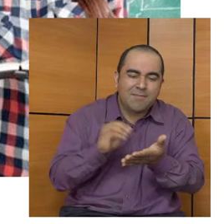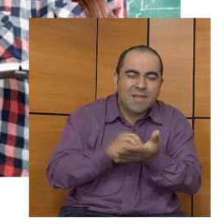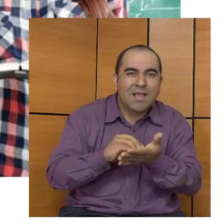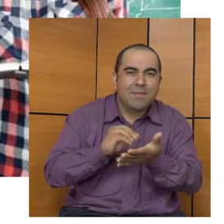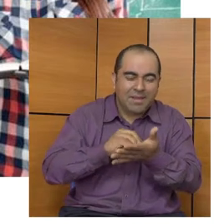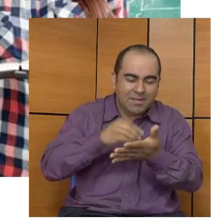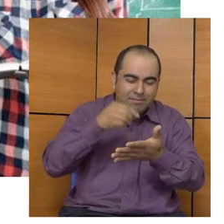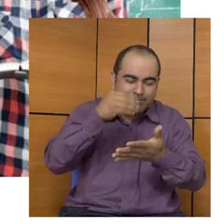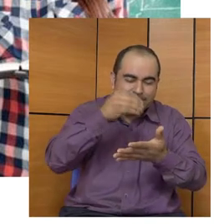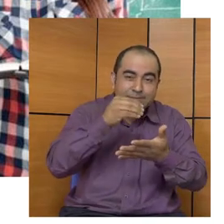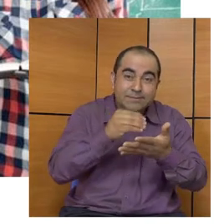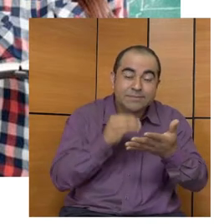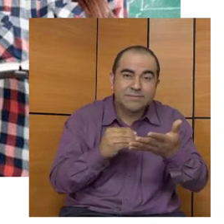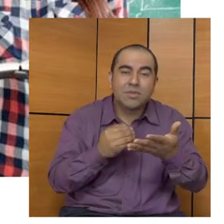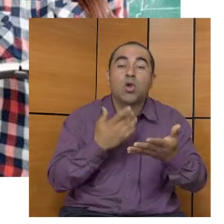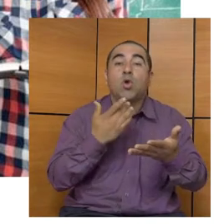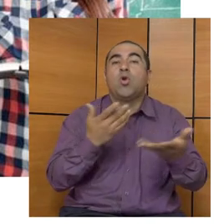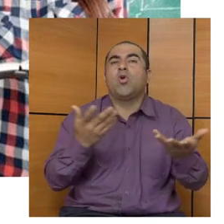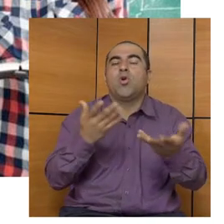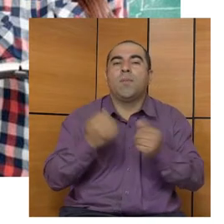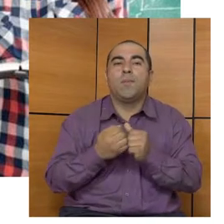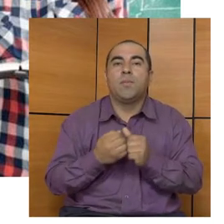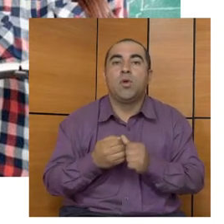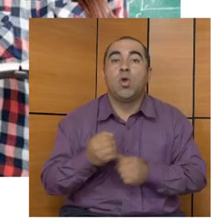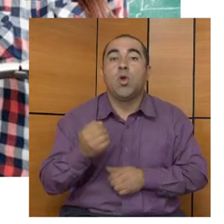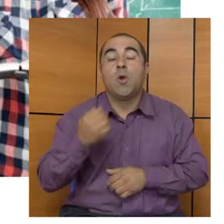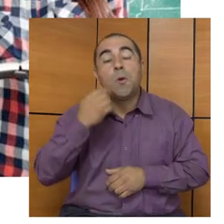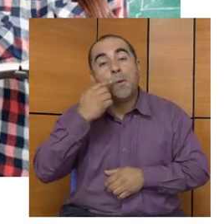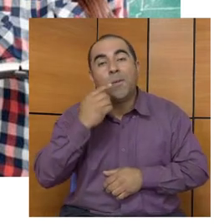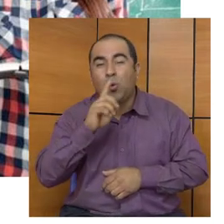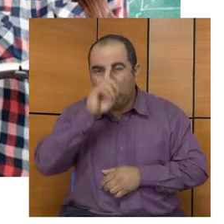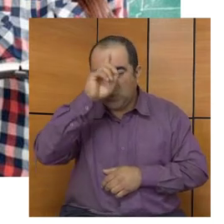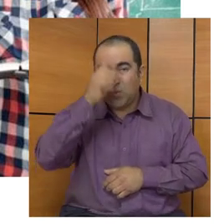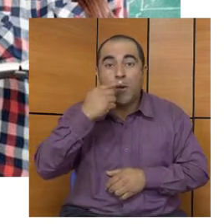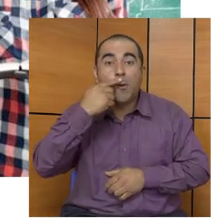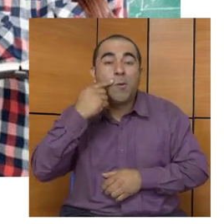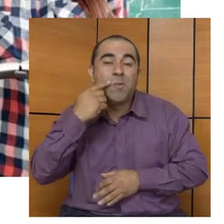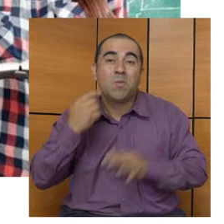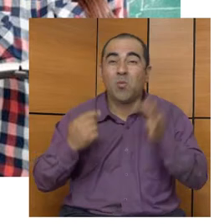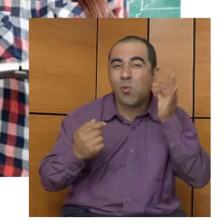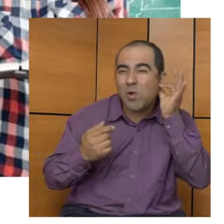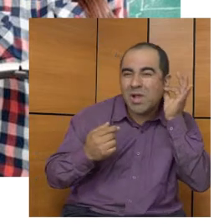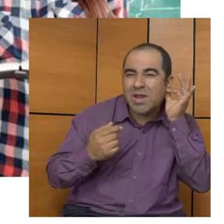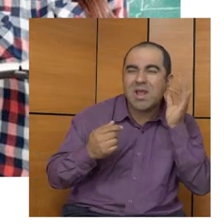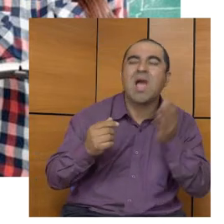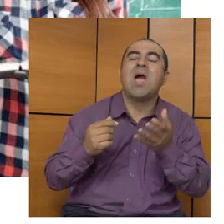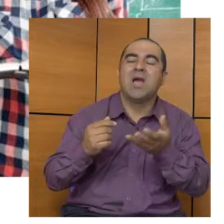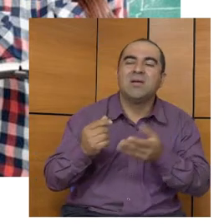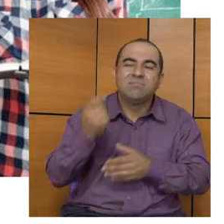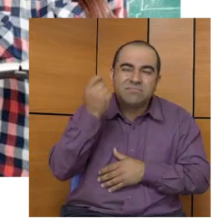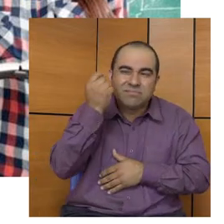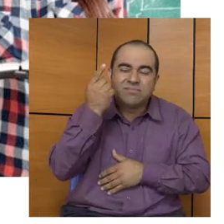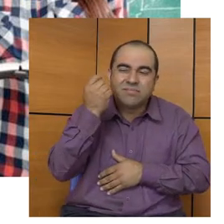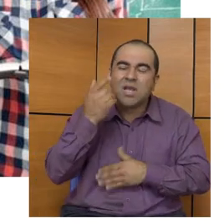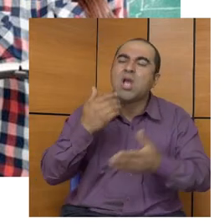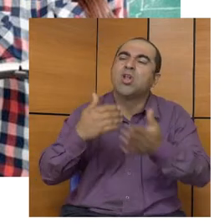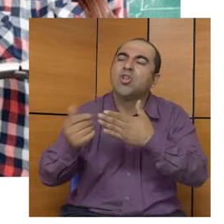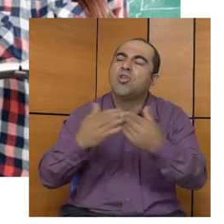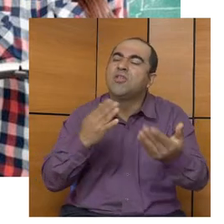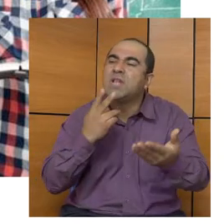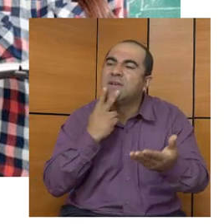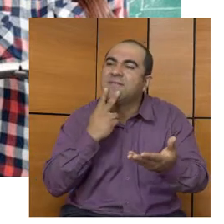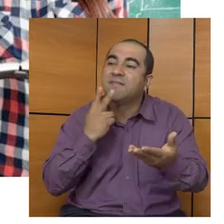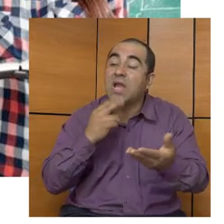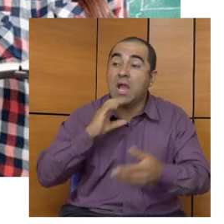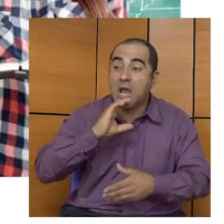eso? Pues que el género, como hemos dicho, explica un poco, pero muy poco. ¿Dónde vive? Si en una ciudad, en una